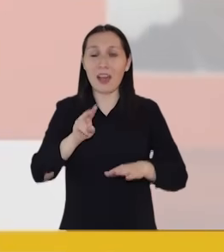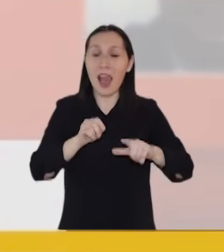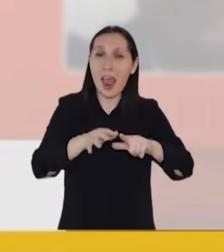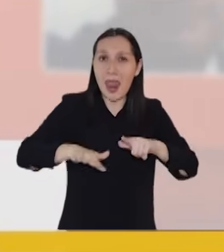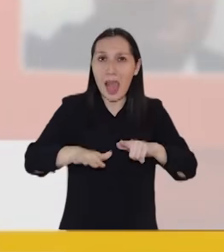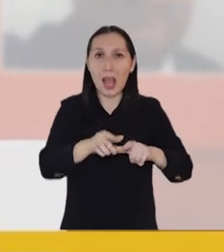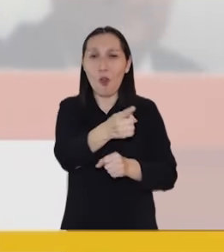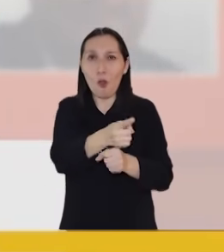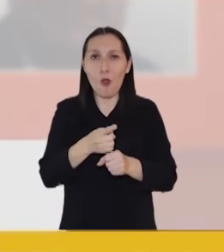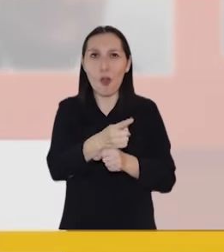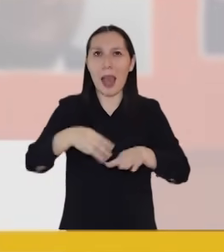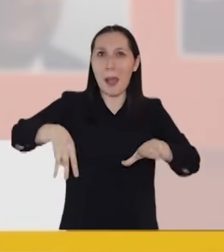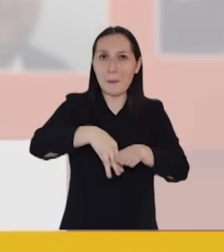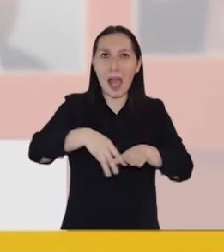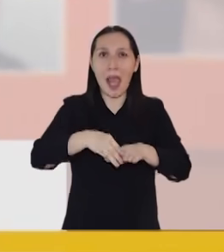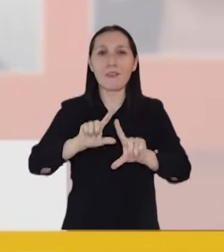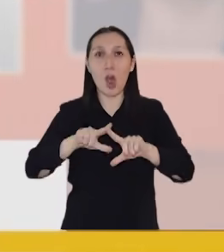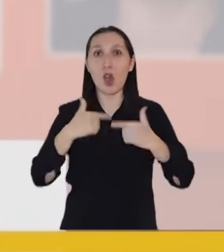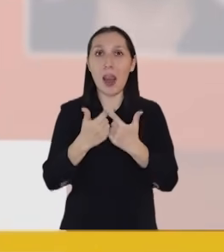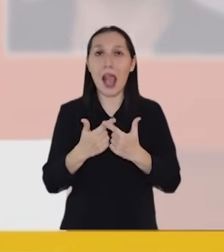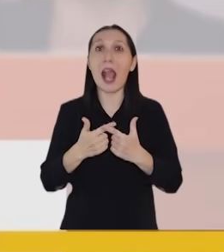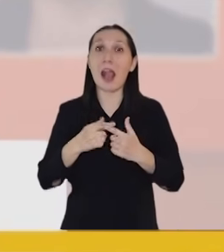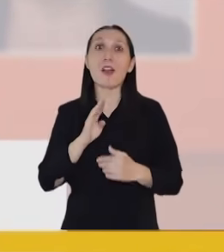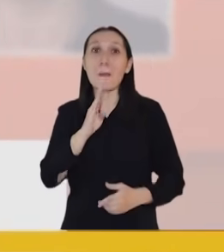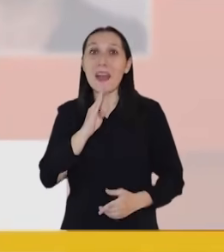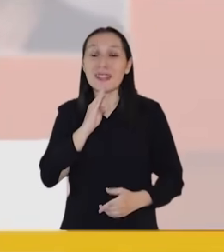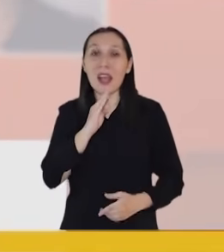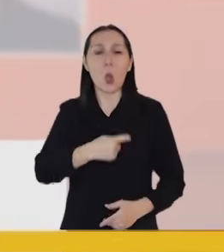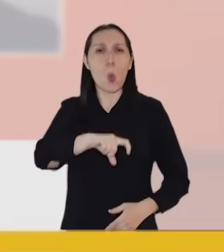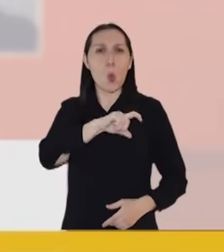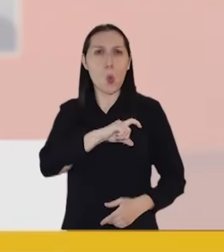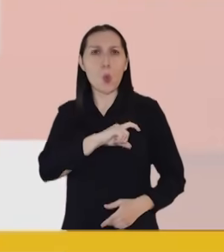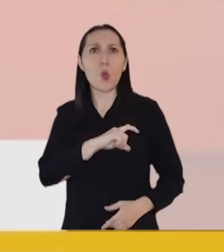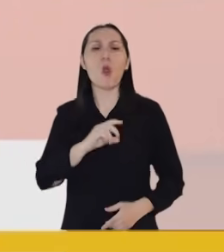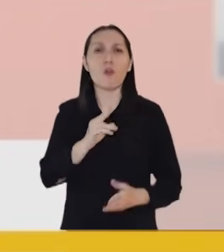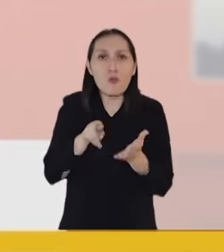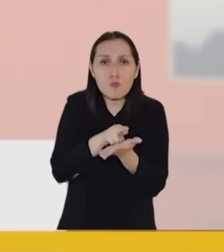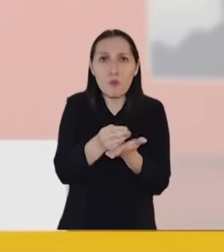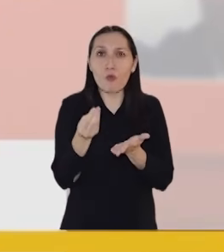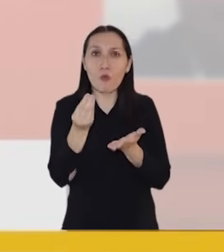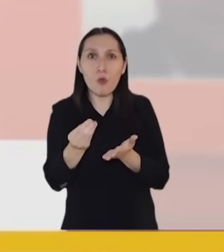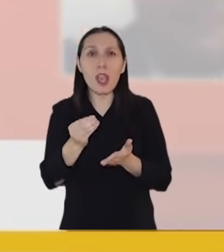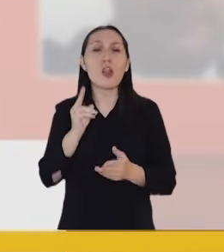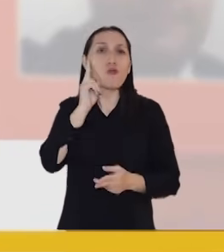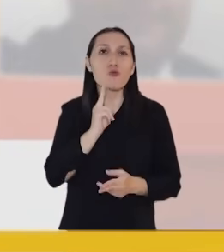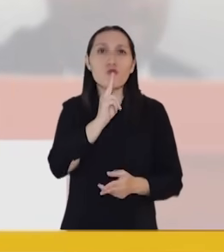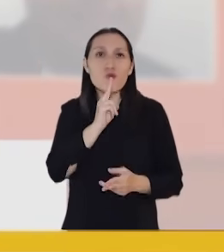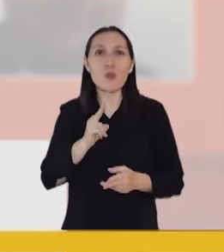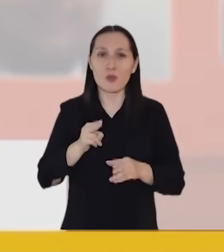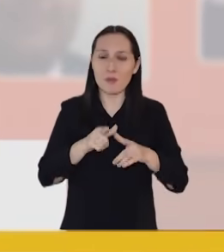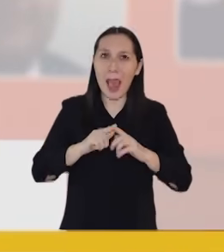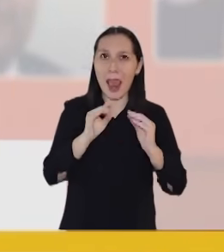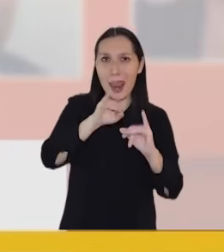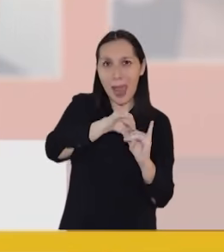Valdivia, Lanco, Corral, Máfil, Los Lagos y Paillaco, La Unión, Río Bueno, Futrono y Lago Ranco, para